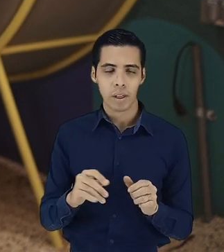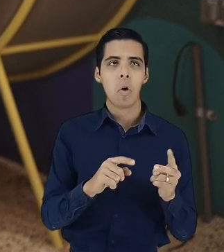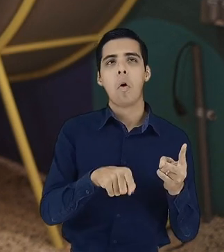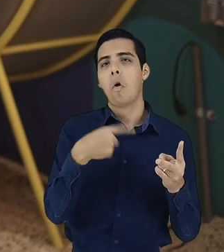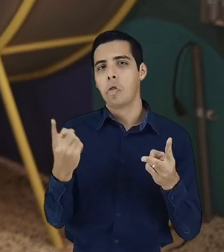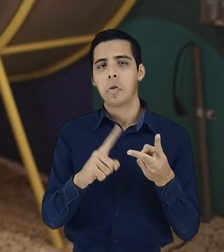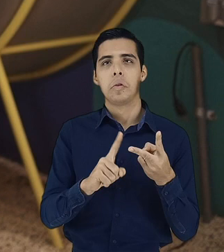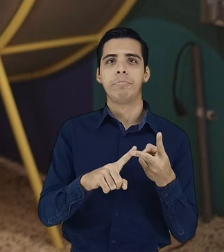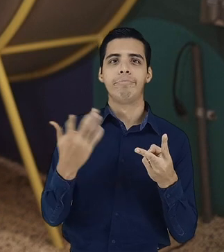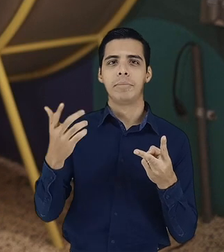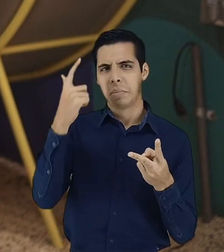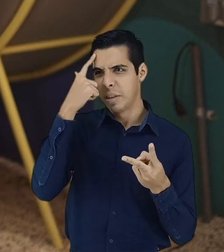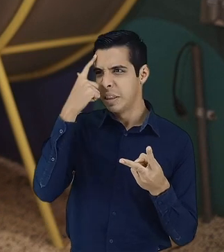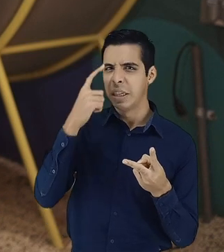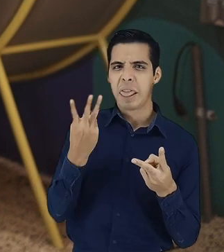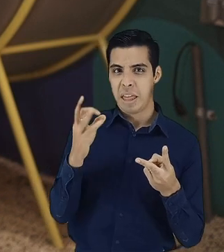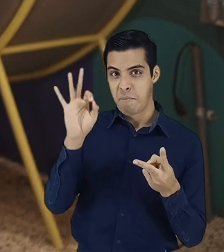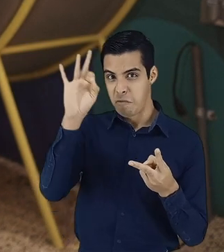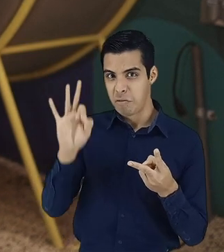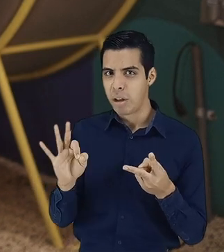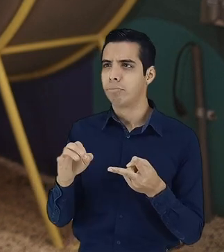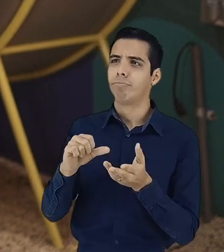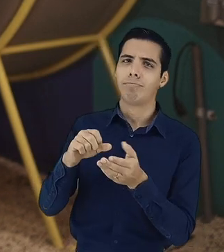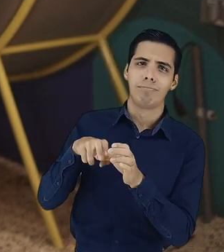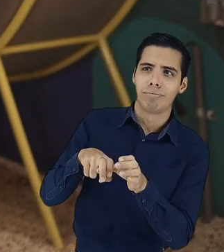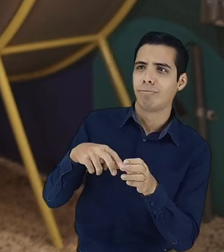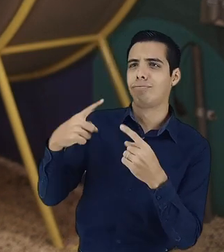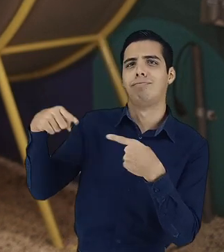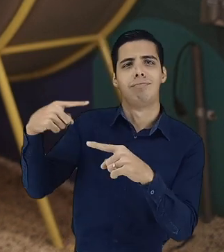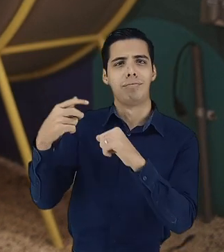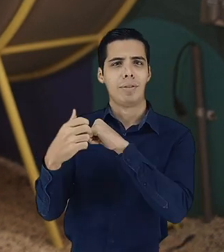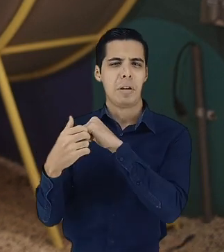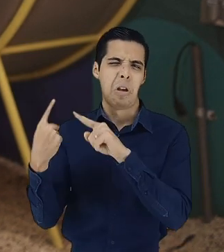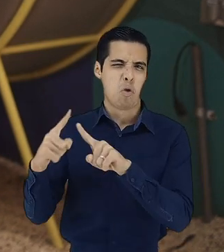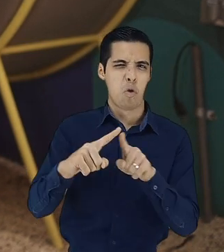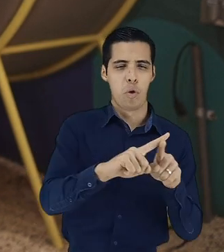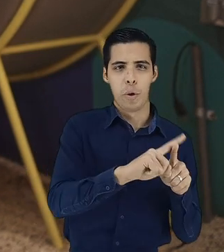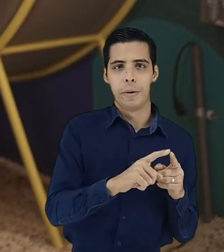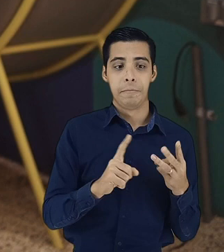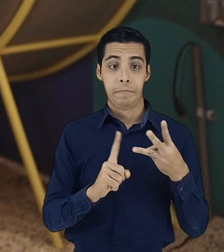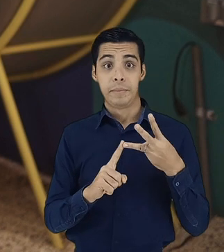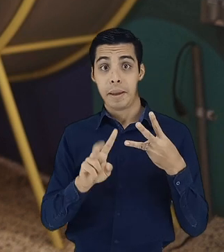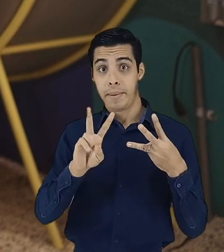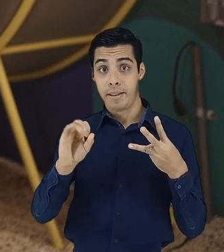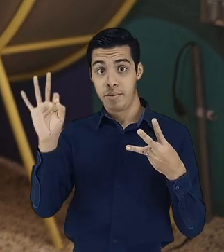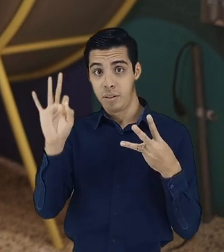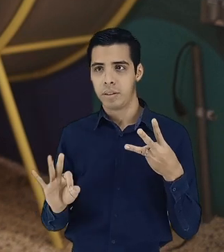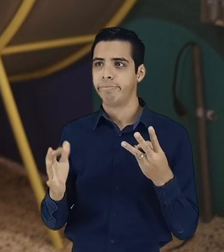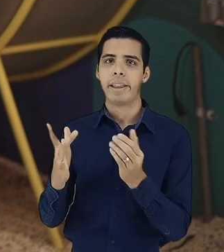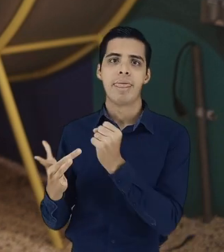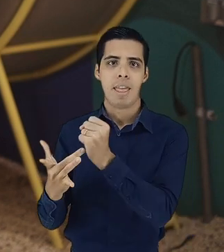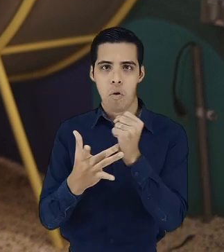El 30% siguiente es para viajar, salir o algún plan familiar. Y por último está el 20%, tus ahorros y también para las deudas que tengas pendiente. Un